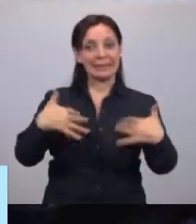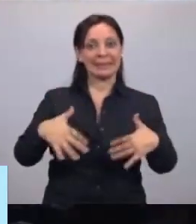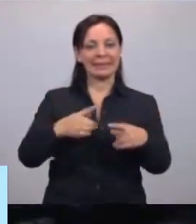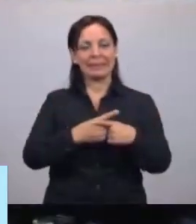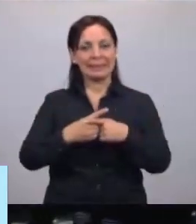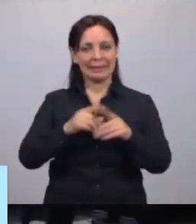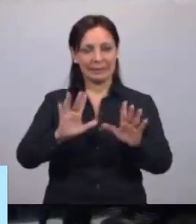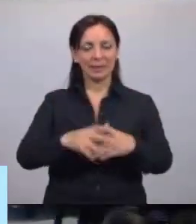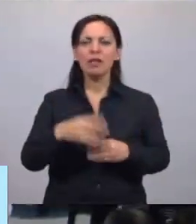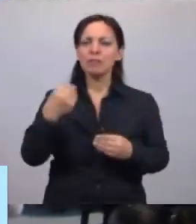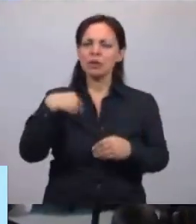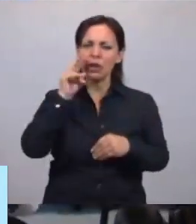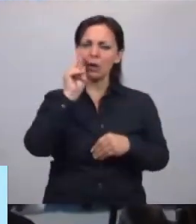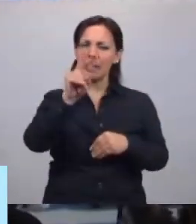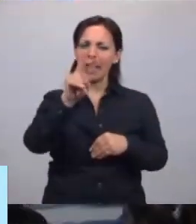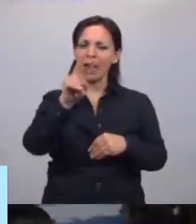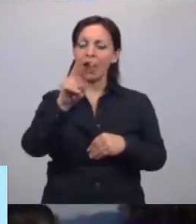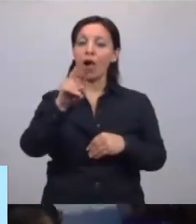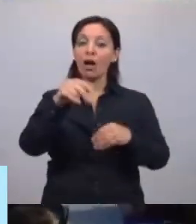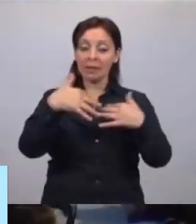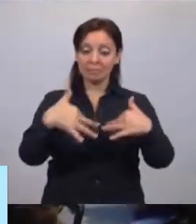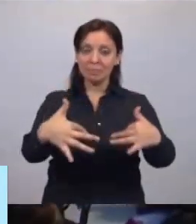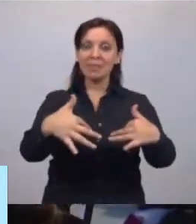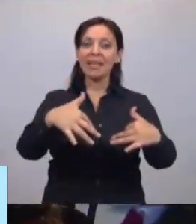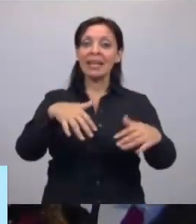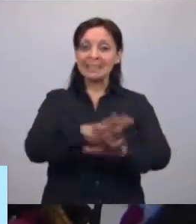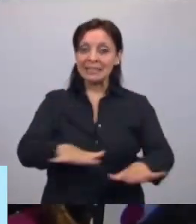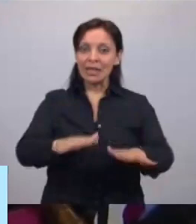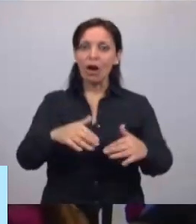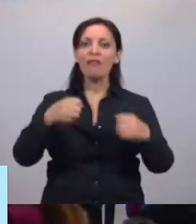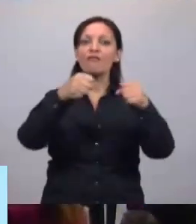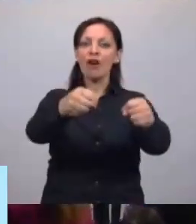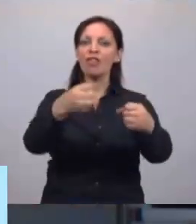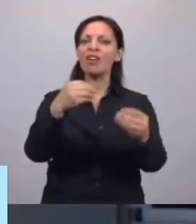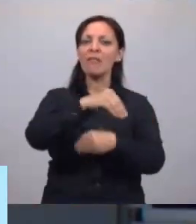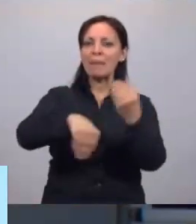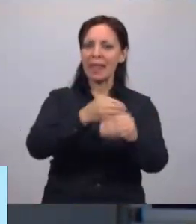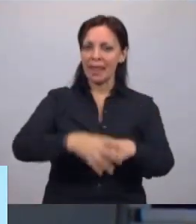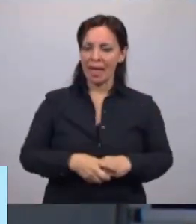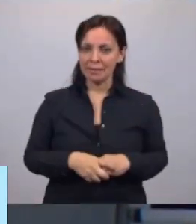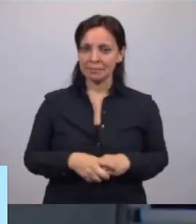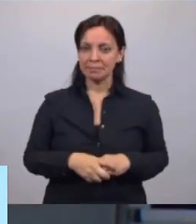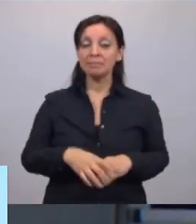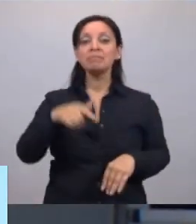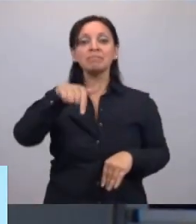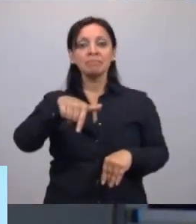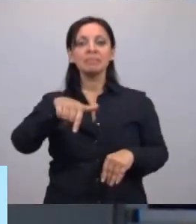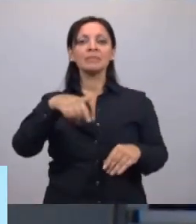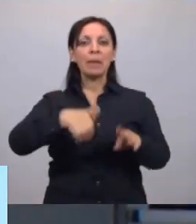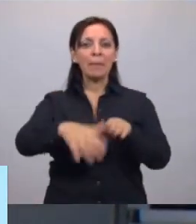porque veo que atrás están las familias de estos pibes y estas pibas que ahora van a la escuela y que van a tener su edificio